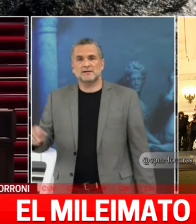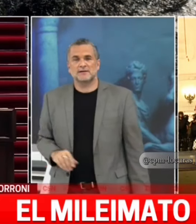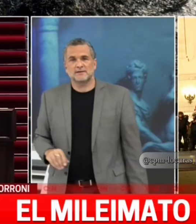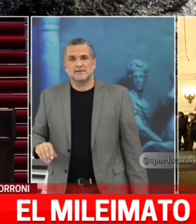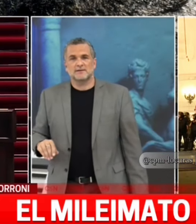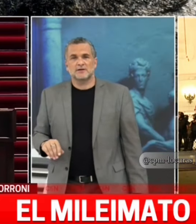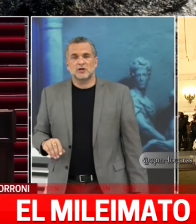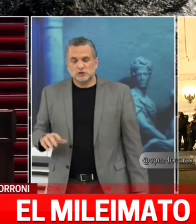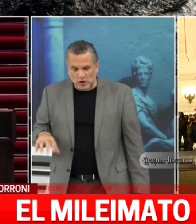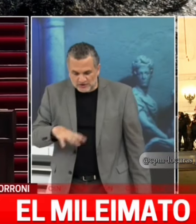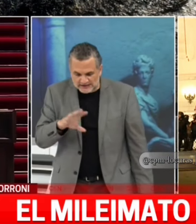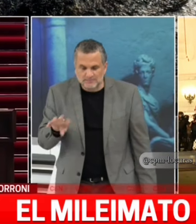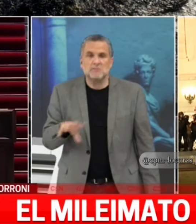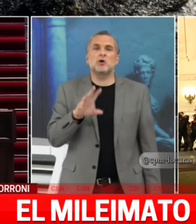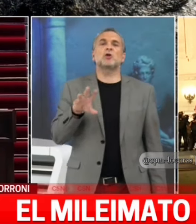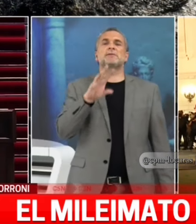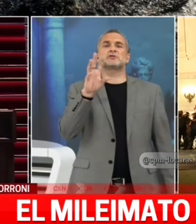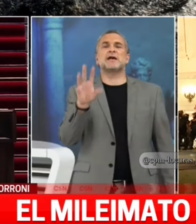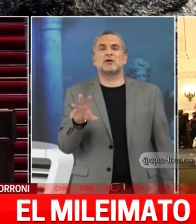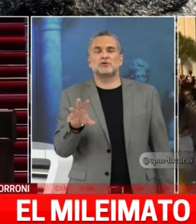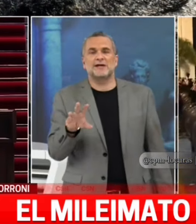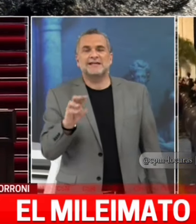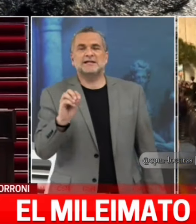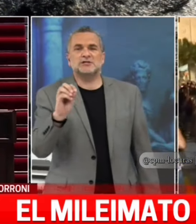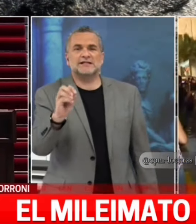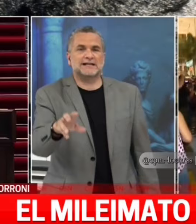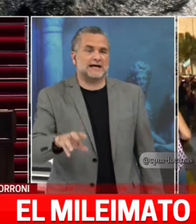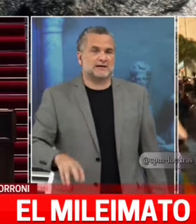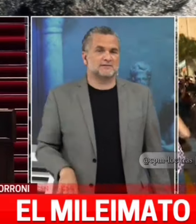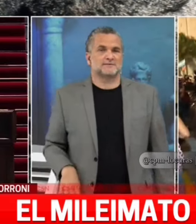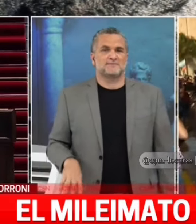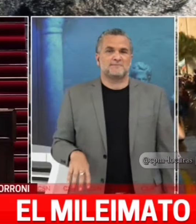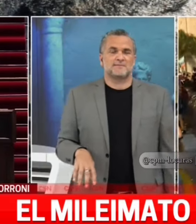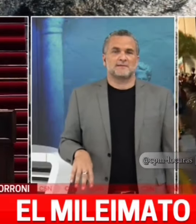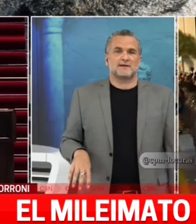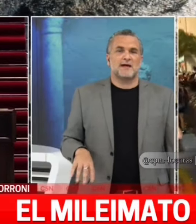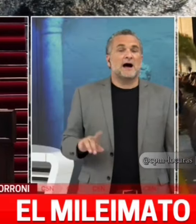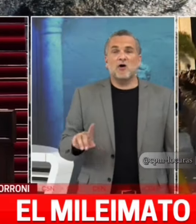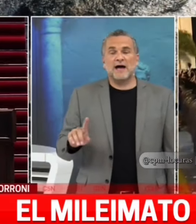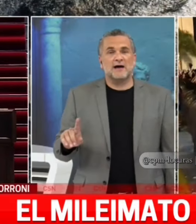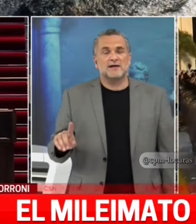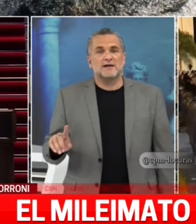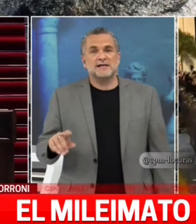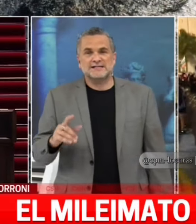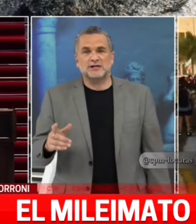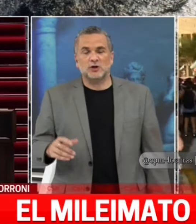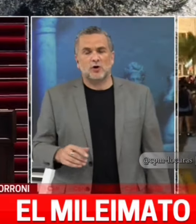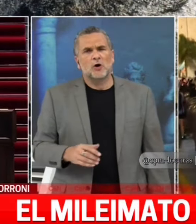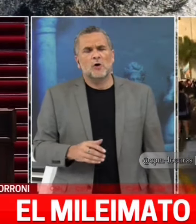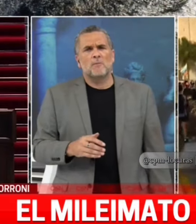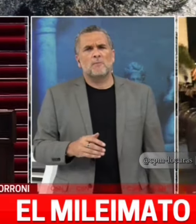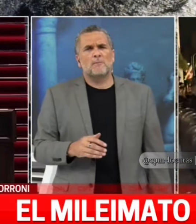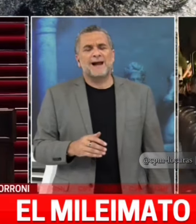volver. Todos en el mismo lodo manoseados. Y de eso se trata. Ahora,